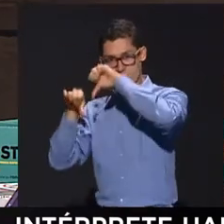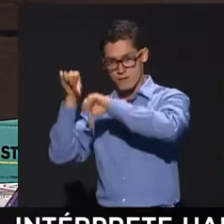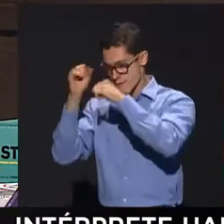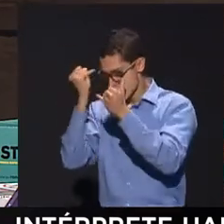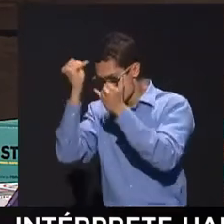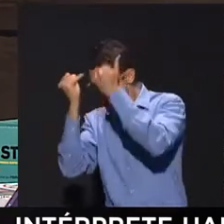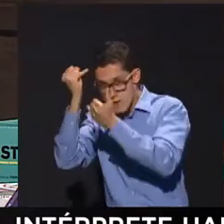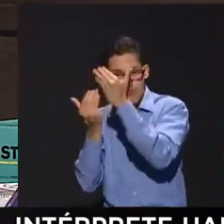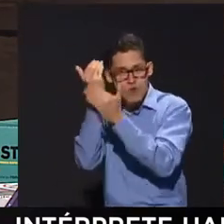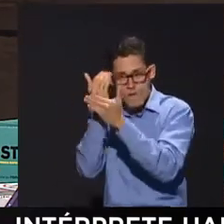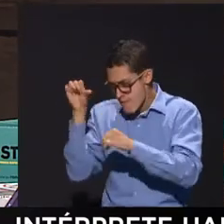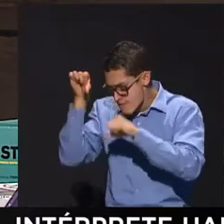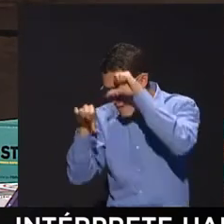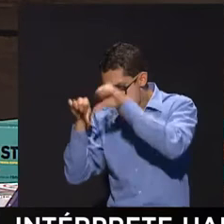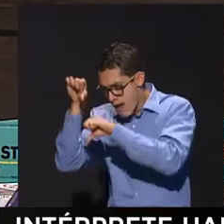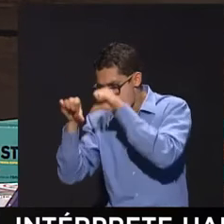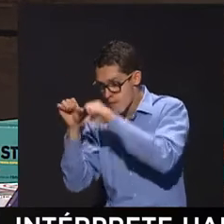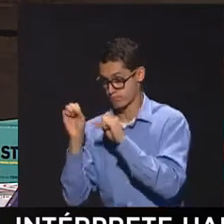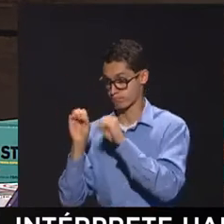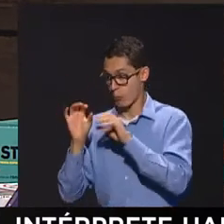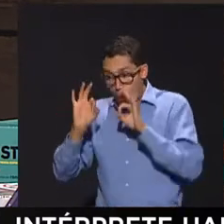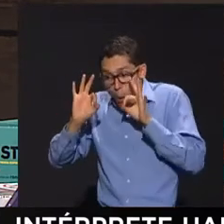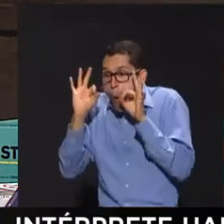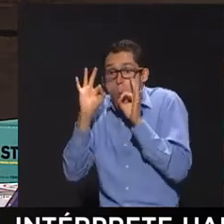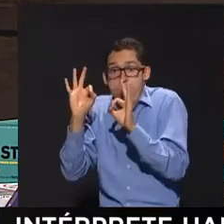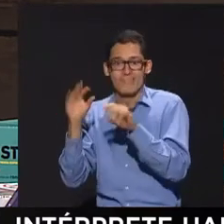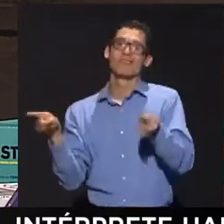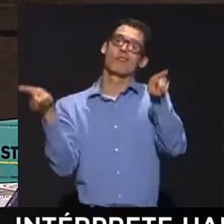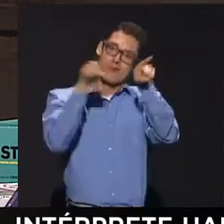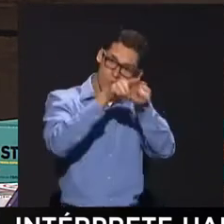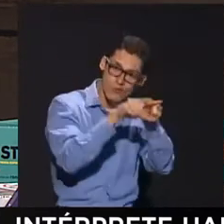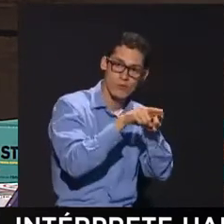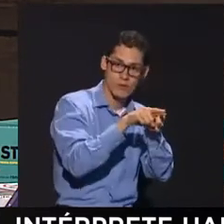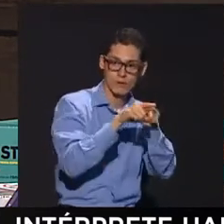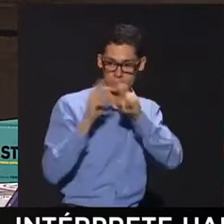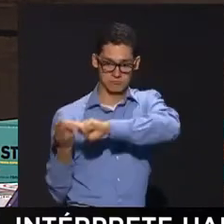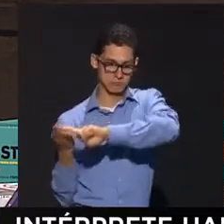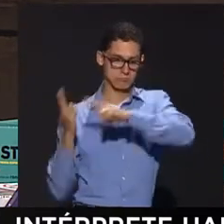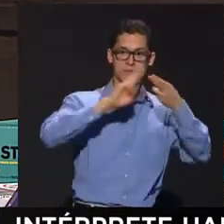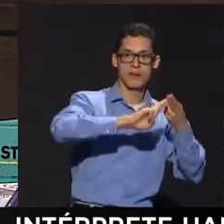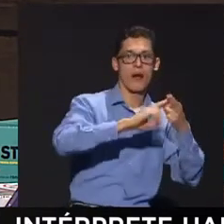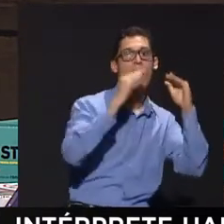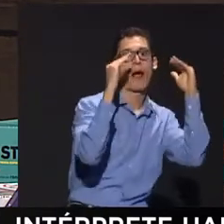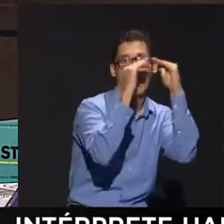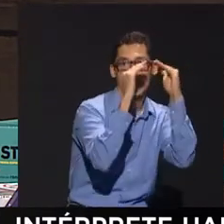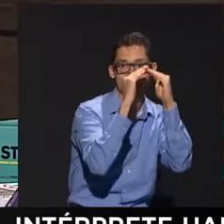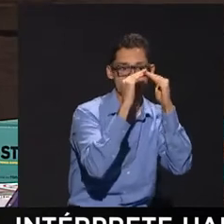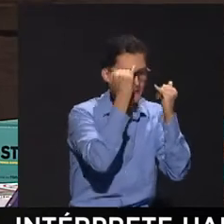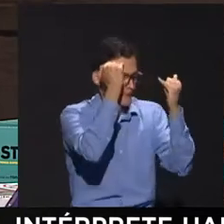y adolescentes empiezan a desarrollar todas esas capacidades. Por eso es muy importante que nuestro hogar sea un lugar